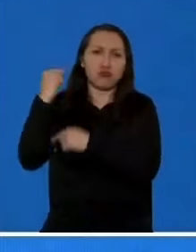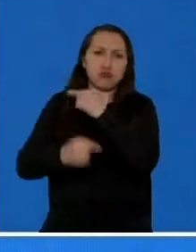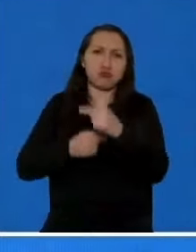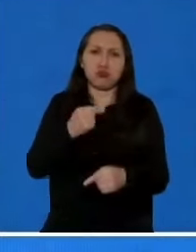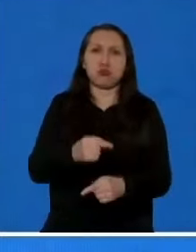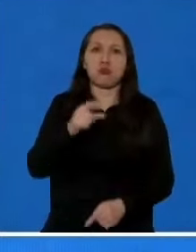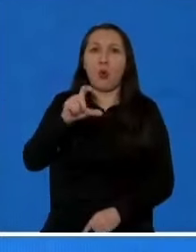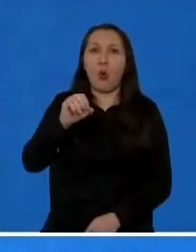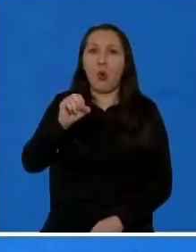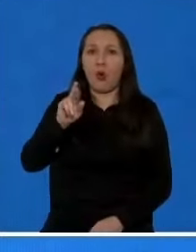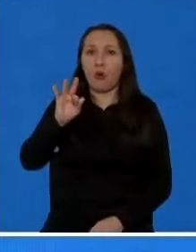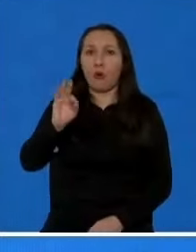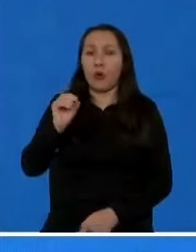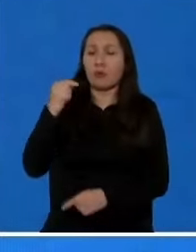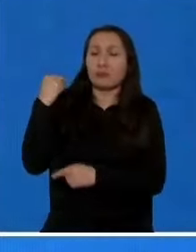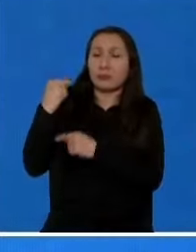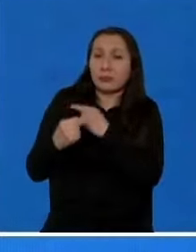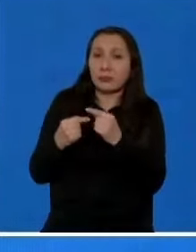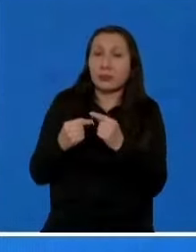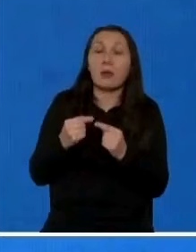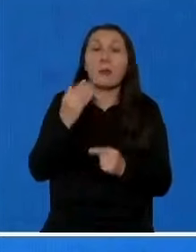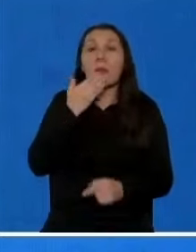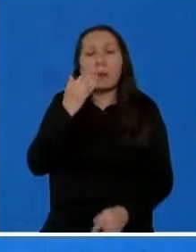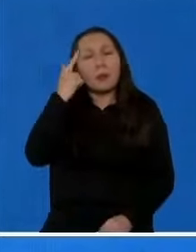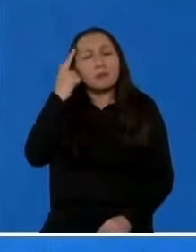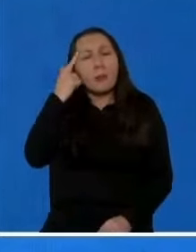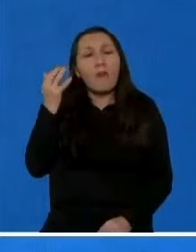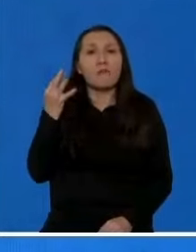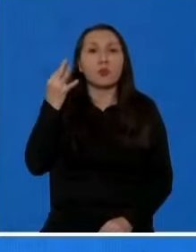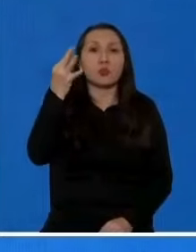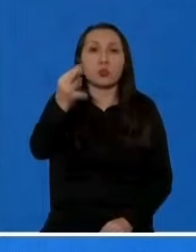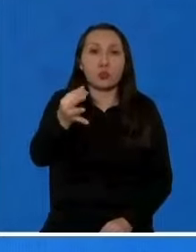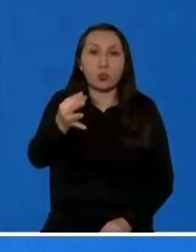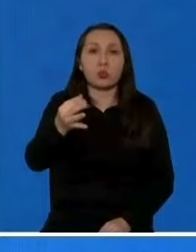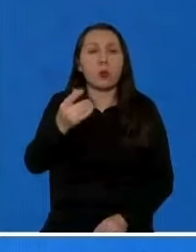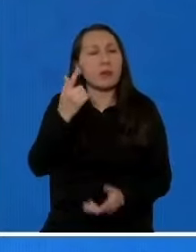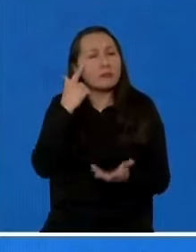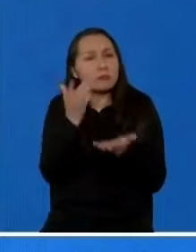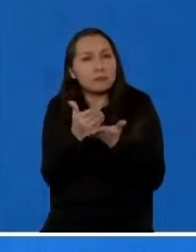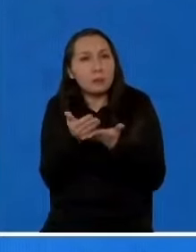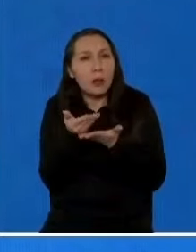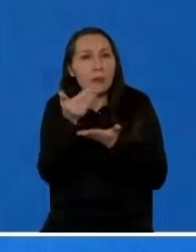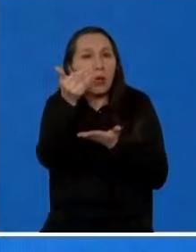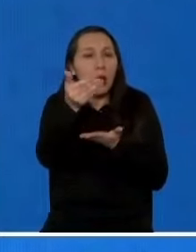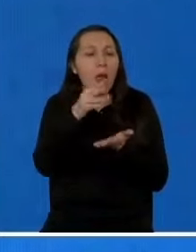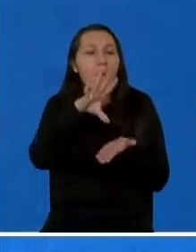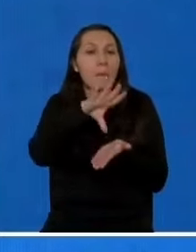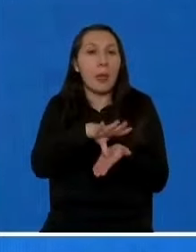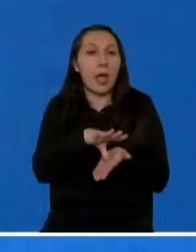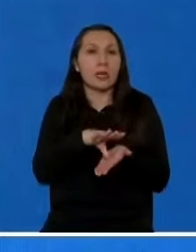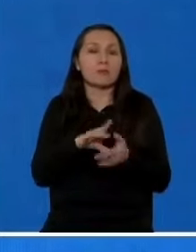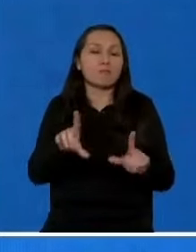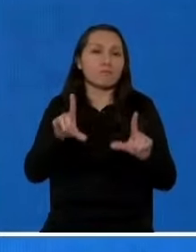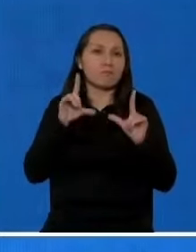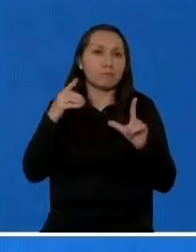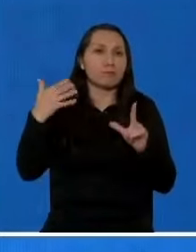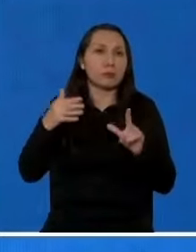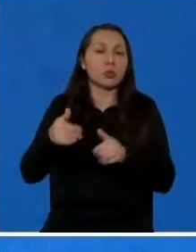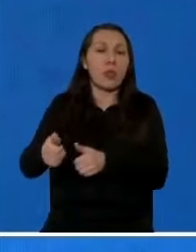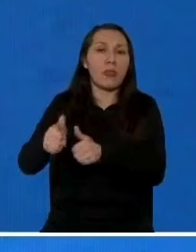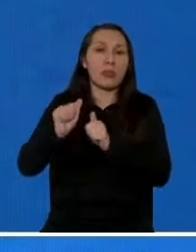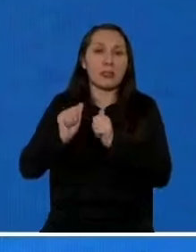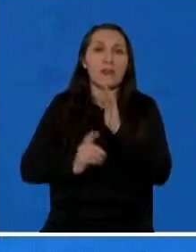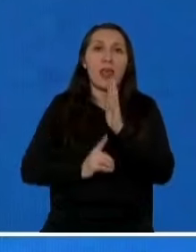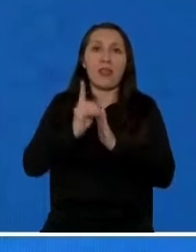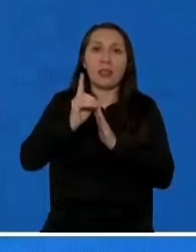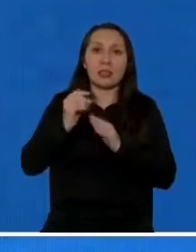Corfo por su historia, pero por su futuro. Y estamos proyectando a nuestro país como un actor clave en los desafíos que conlleva